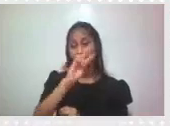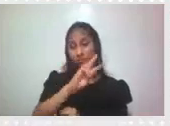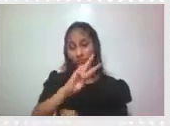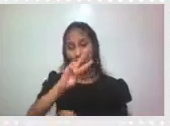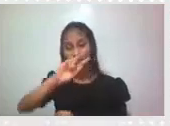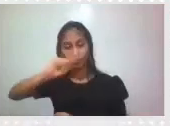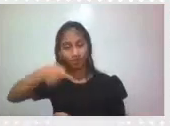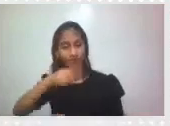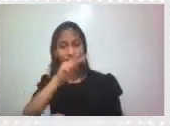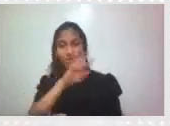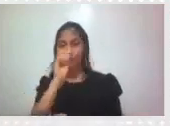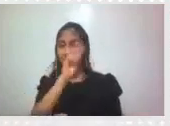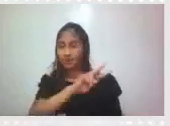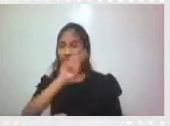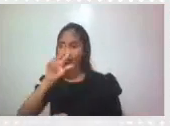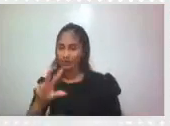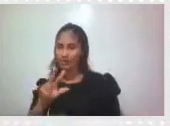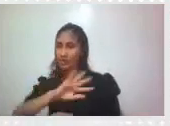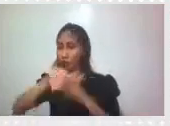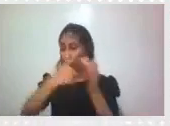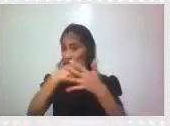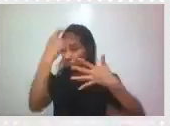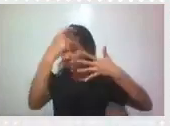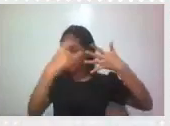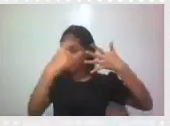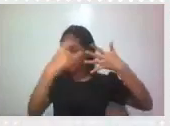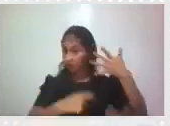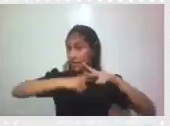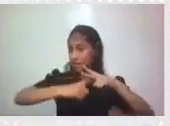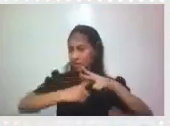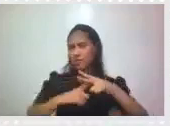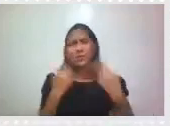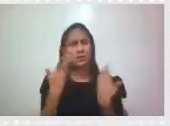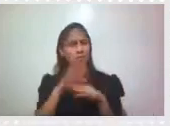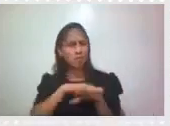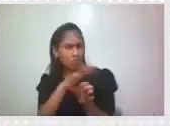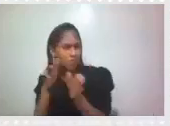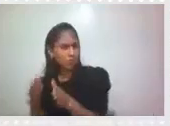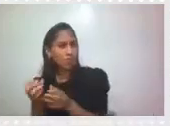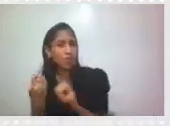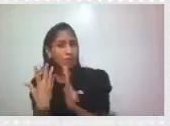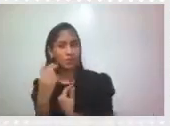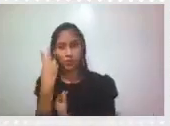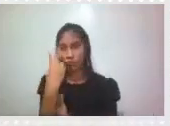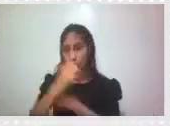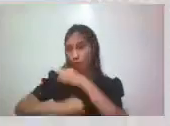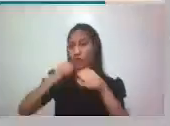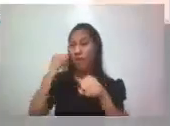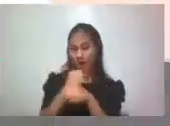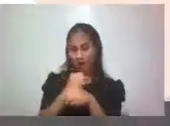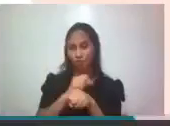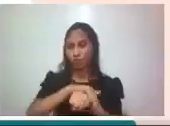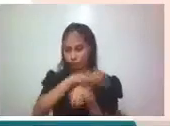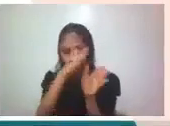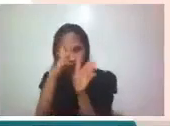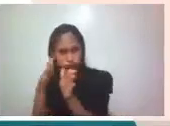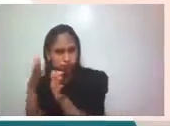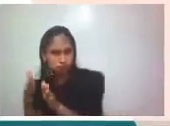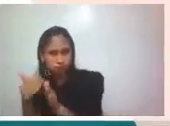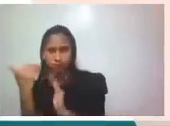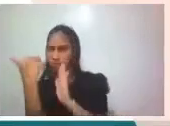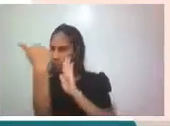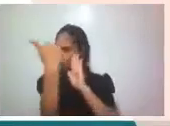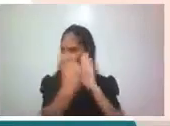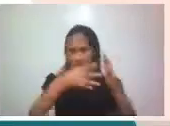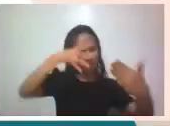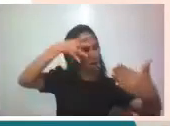2022-2023. Estas iniciativas siempre tienen un periodo de trabajo de 2 años, a lo largo de los cuales hacemos un balance y también una